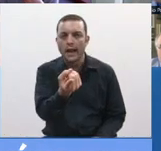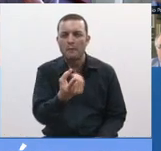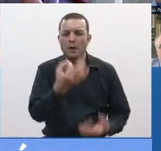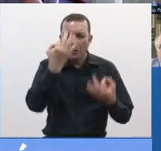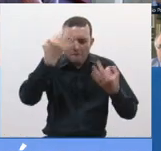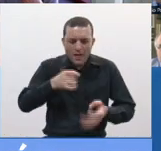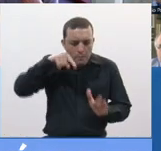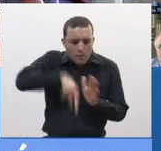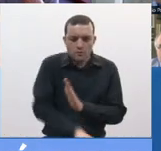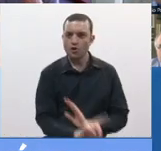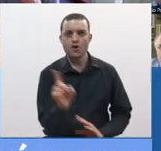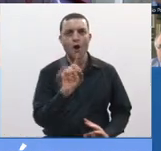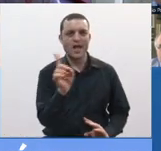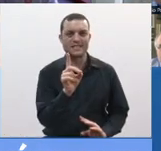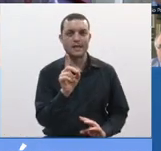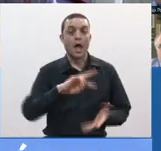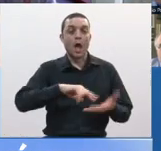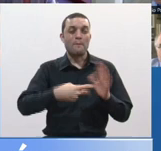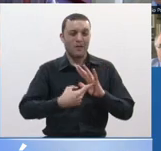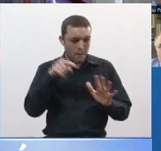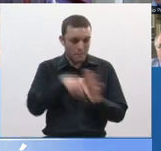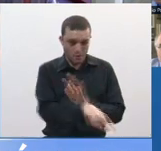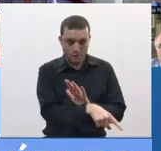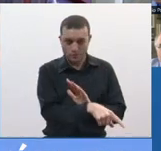el problema de él? Que fue apoderado del Partido Justicialista, como si fuese un pecado.